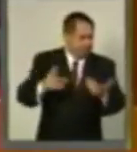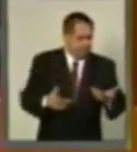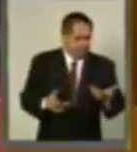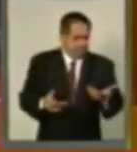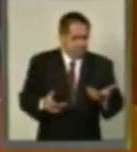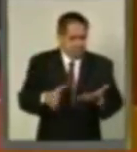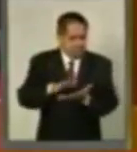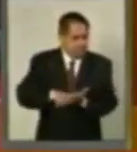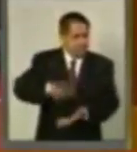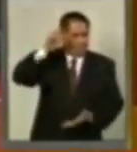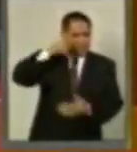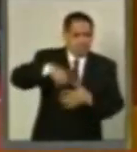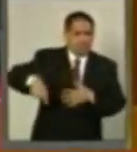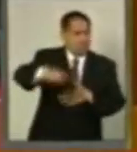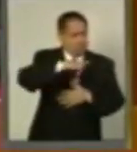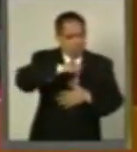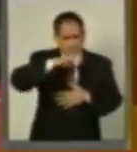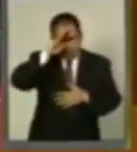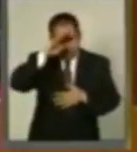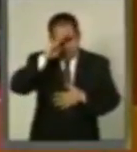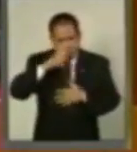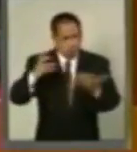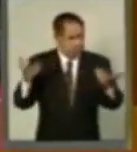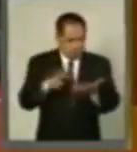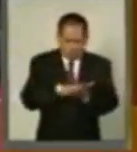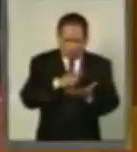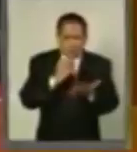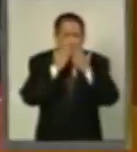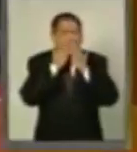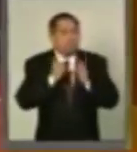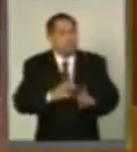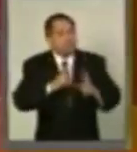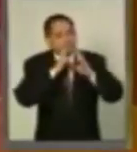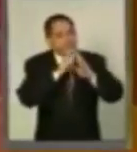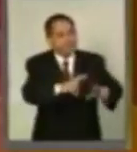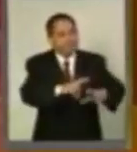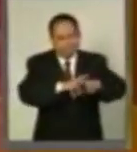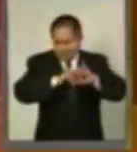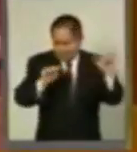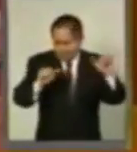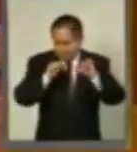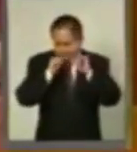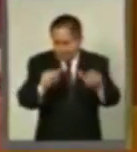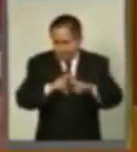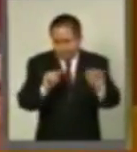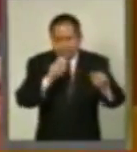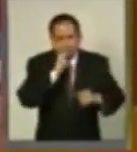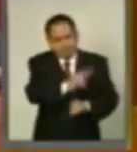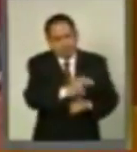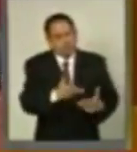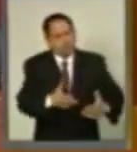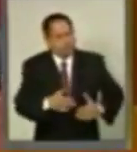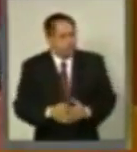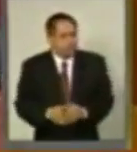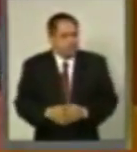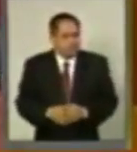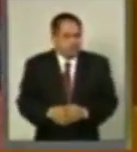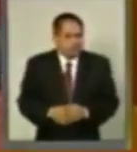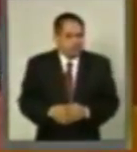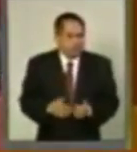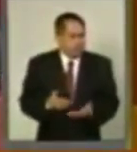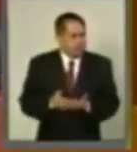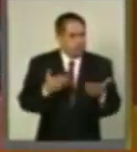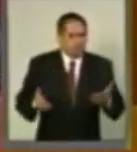Y la inmensa mayoría no han encontrado en ningún momento respuesta. Yo creo